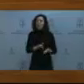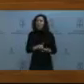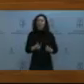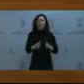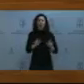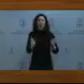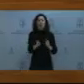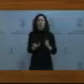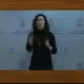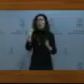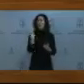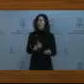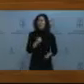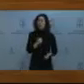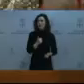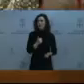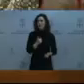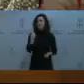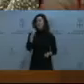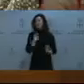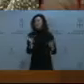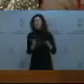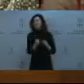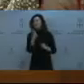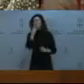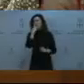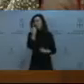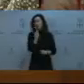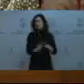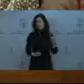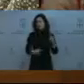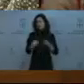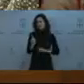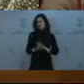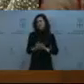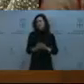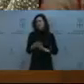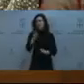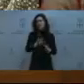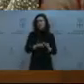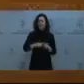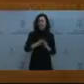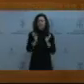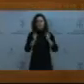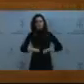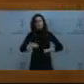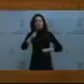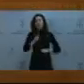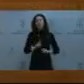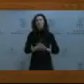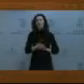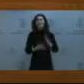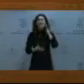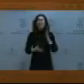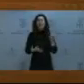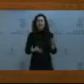reunirse? 1 año y medio. Y luego hablan ustedes de participación, de consenso, no sé de qué hablan en realidad. Lo único que hace el PP